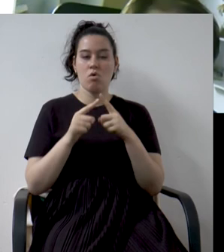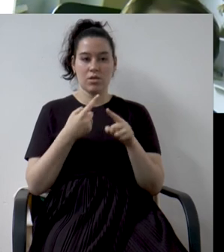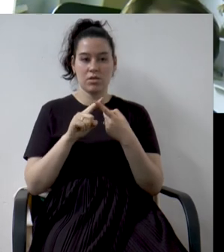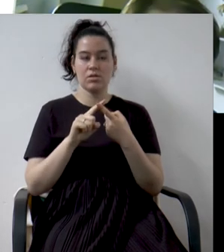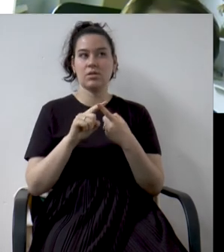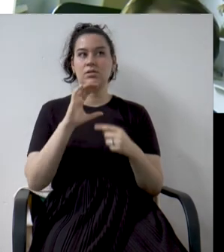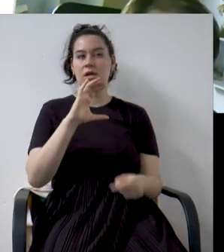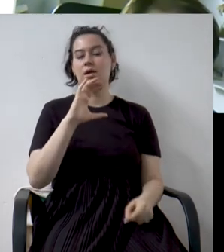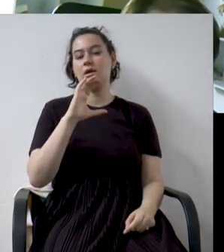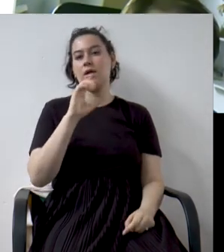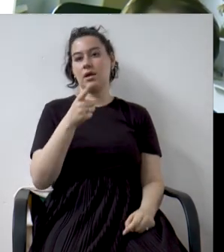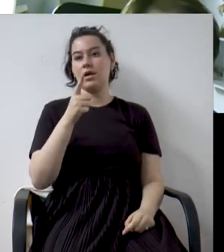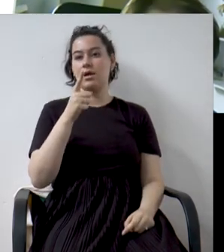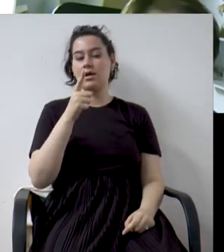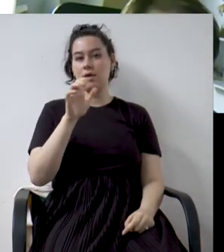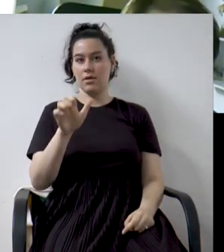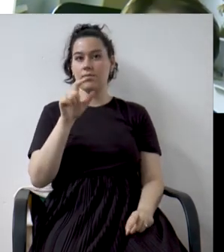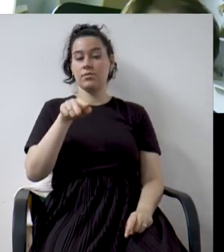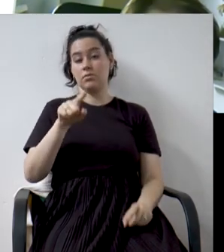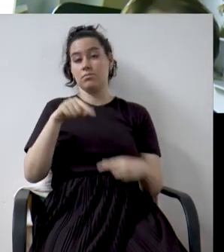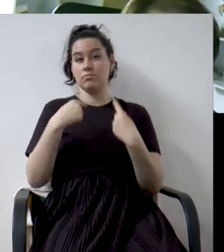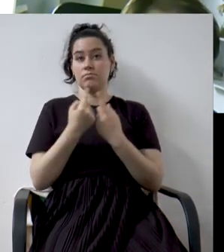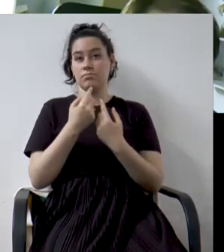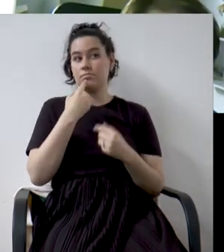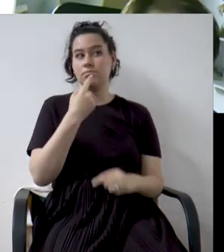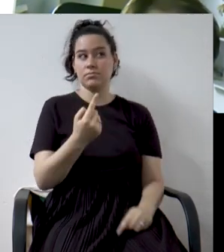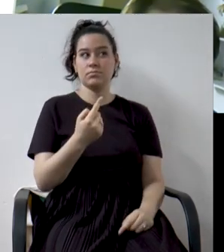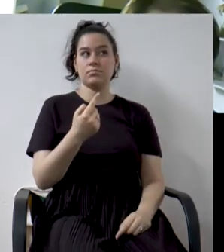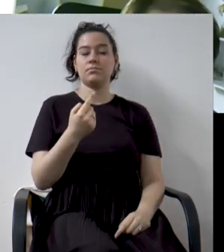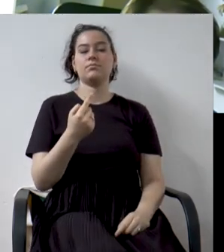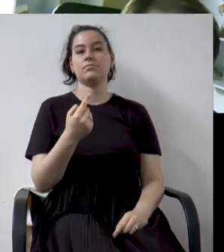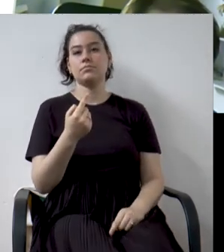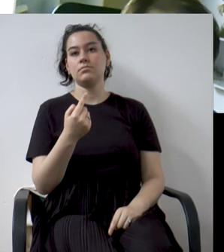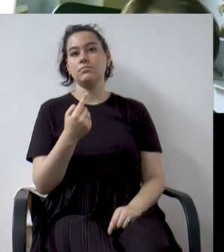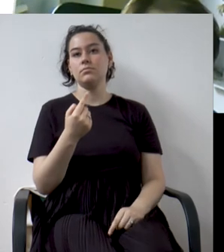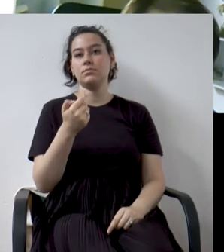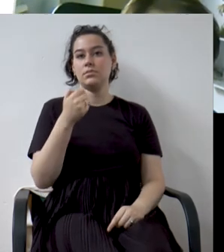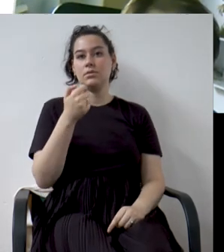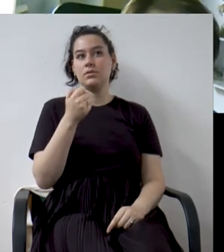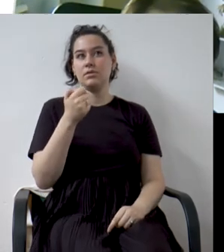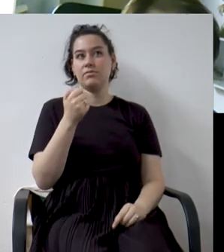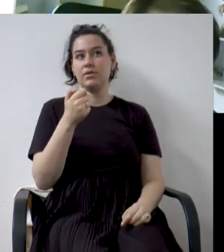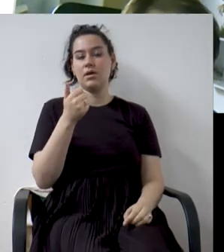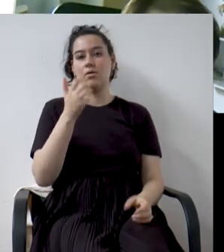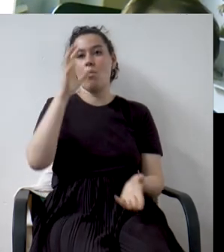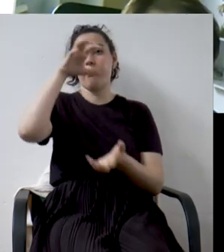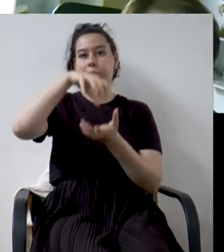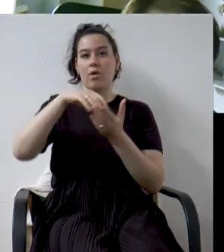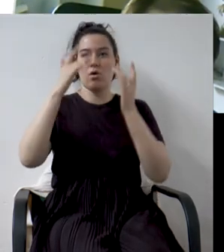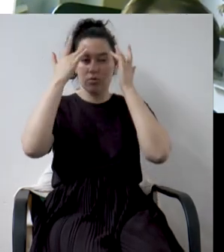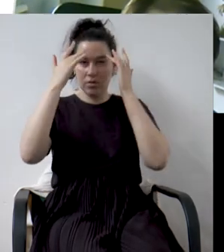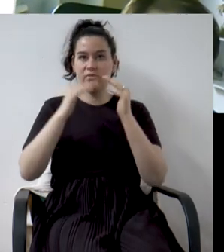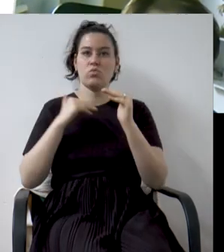CFE, entonces eso es algo a apostar, ¿no? Pensando que en Rivera es un polo educativo superior que